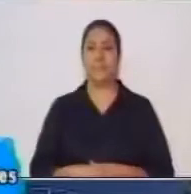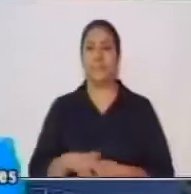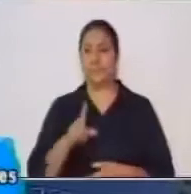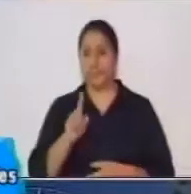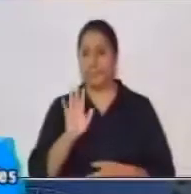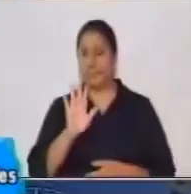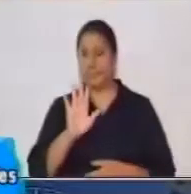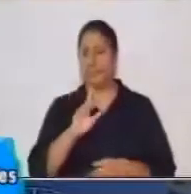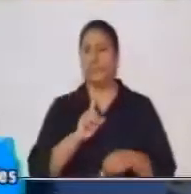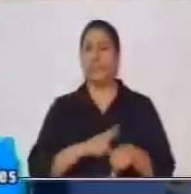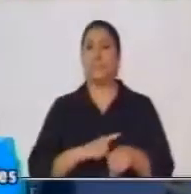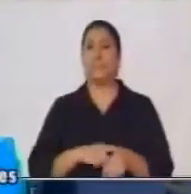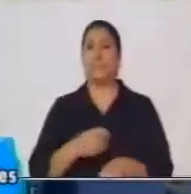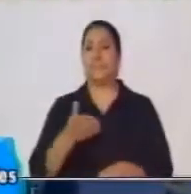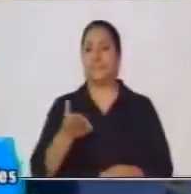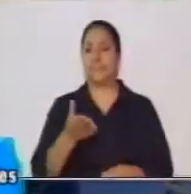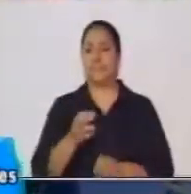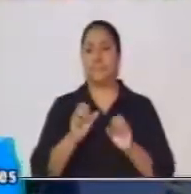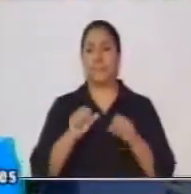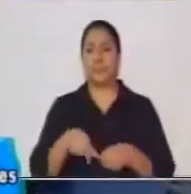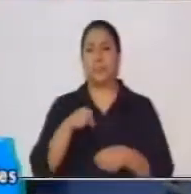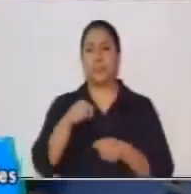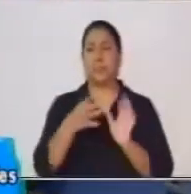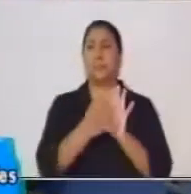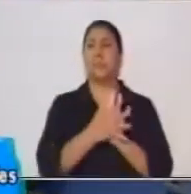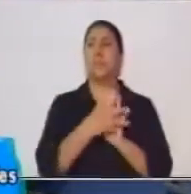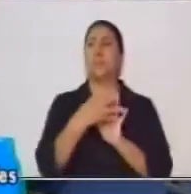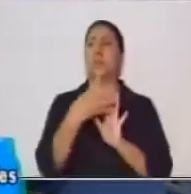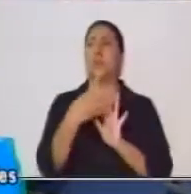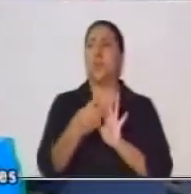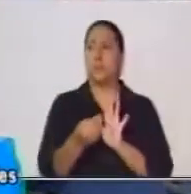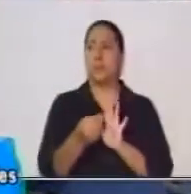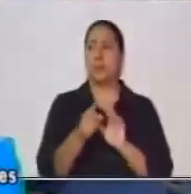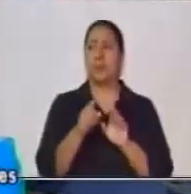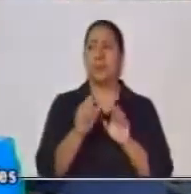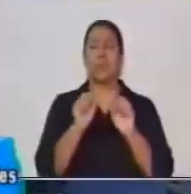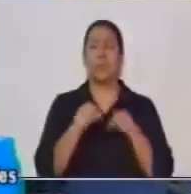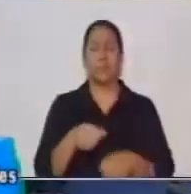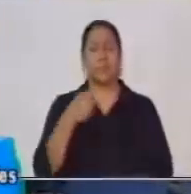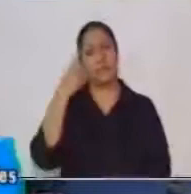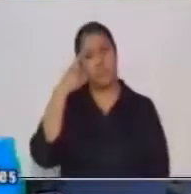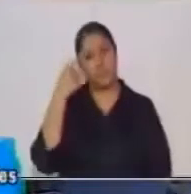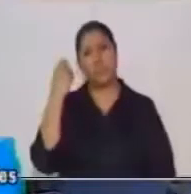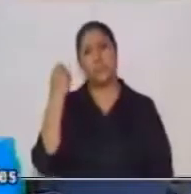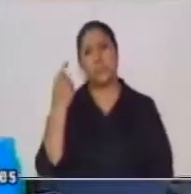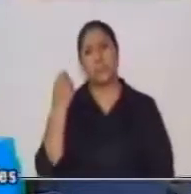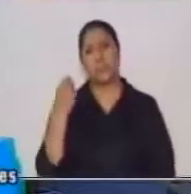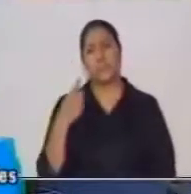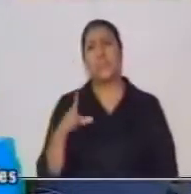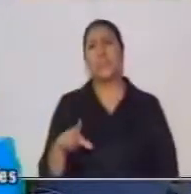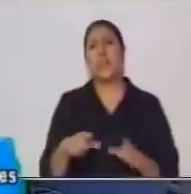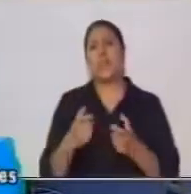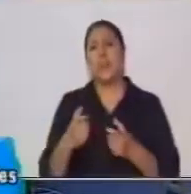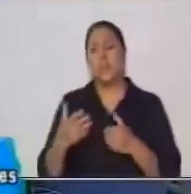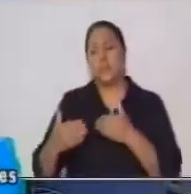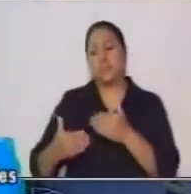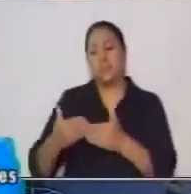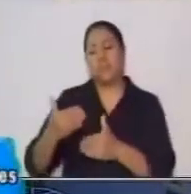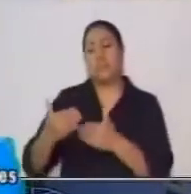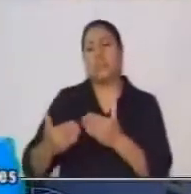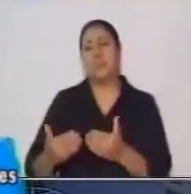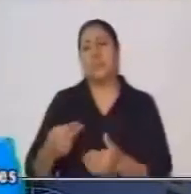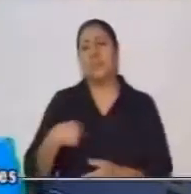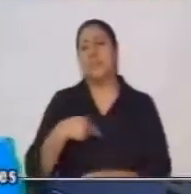tiempo para que lo puedas copiar y para que puedas comprender la secuencia que nosotros